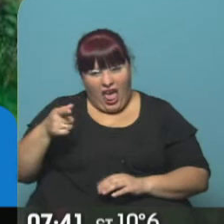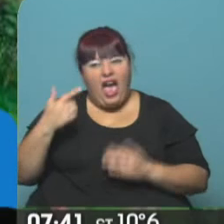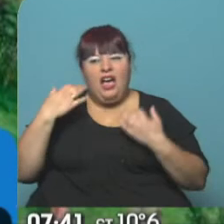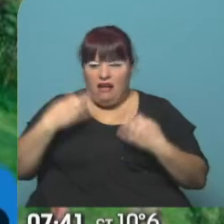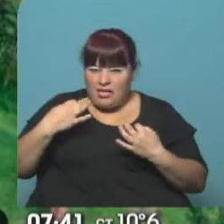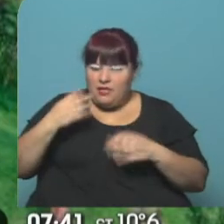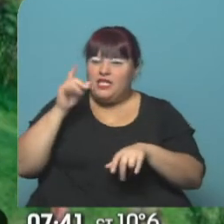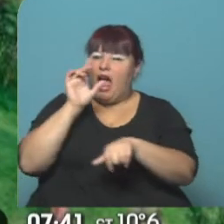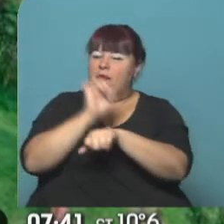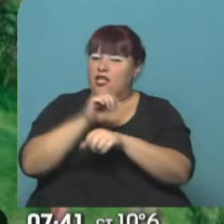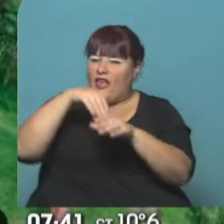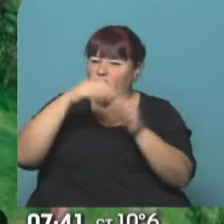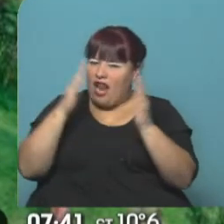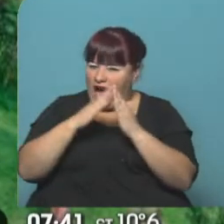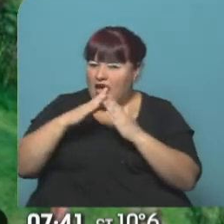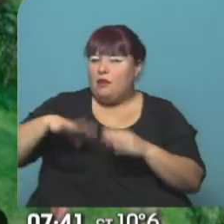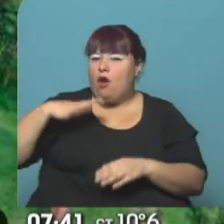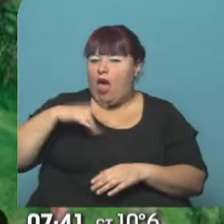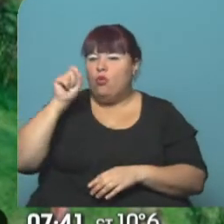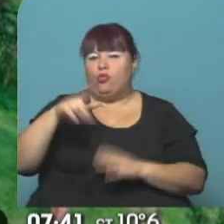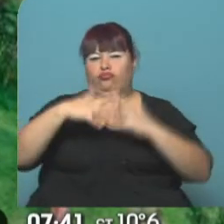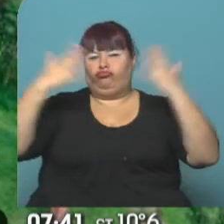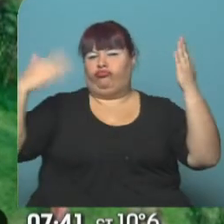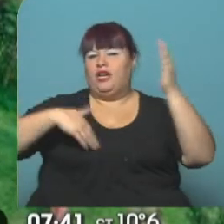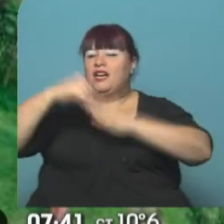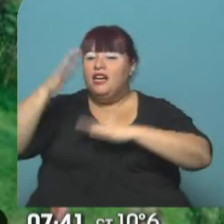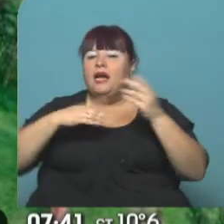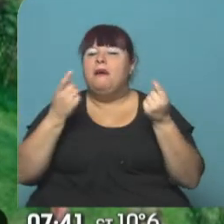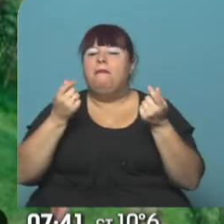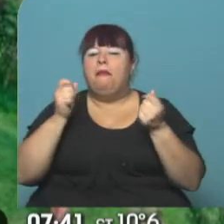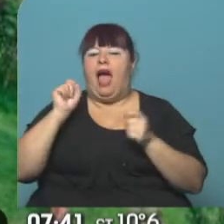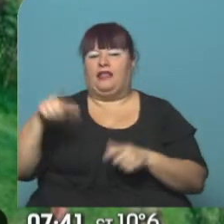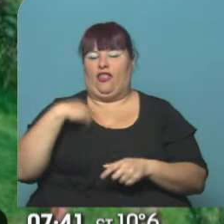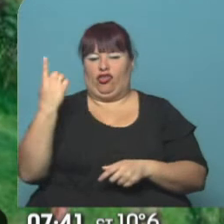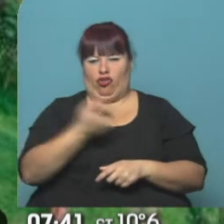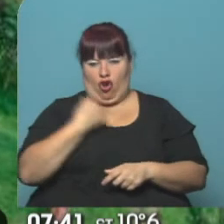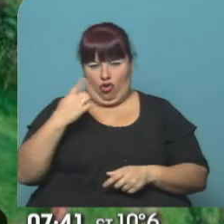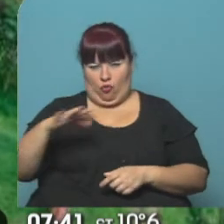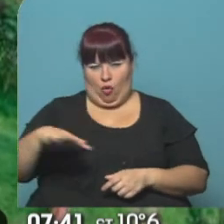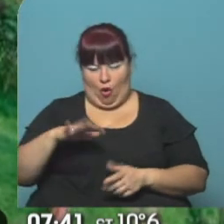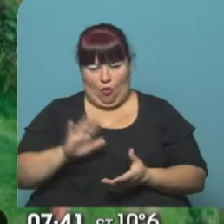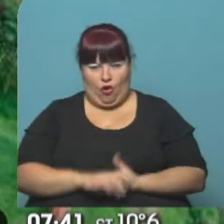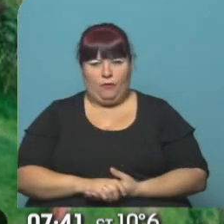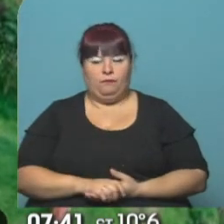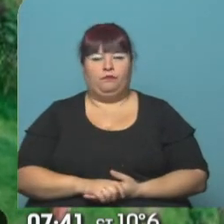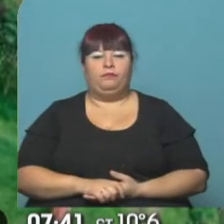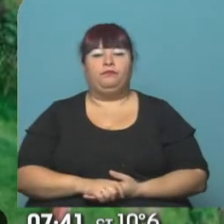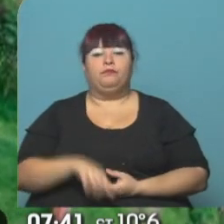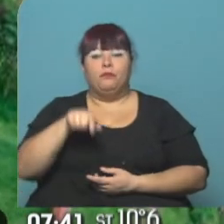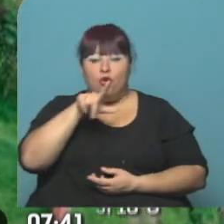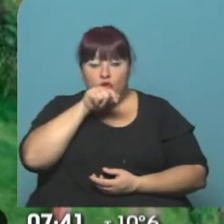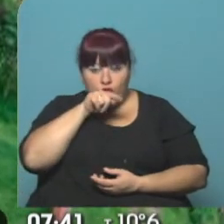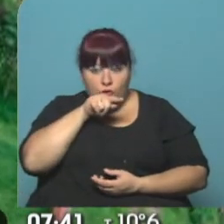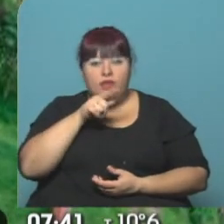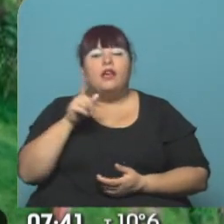tenga el privilegio de prisión preventiva en su mansión construida con plata del pueblo. Este tuit